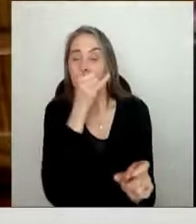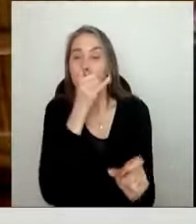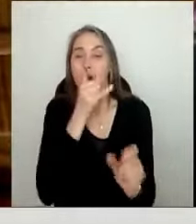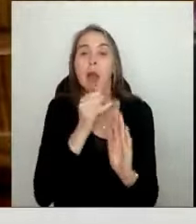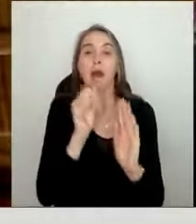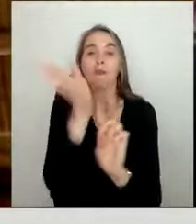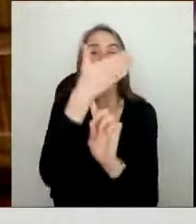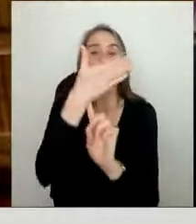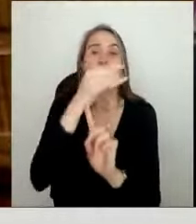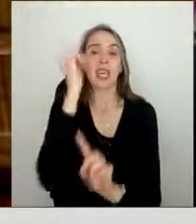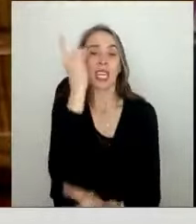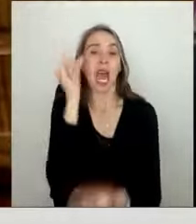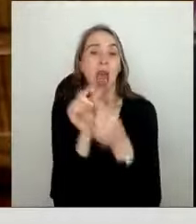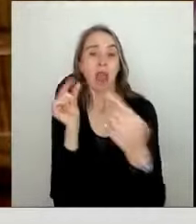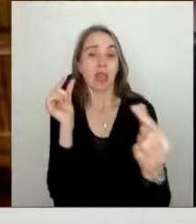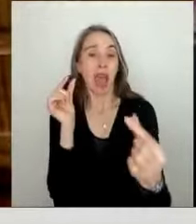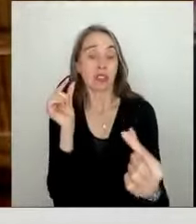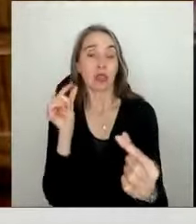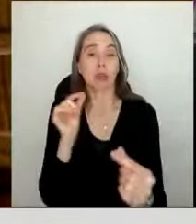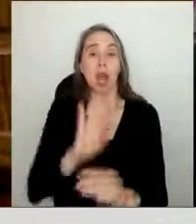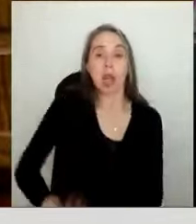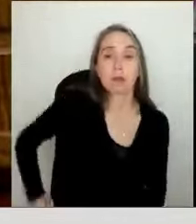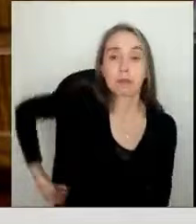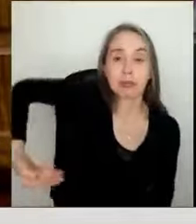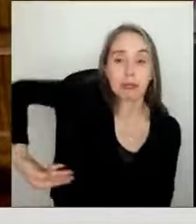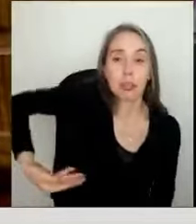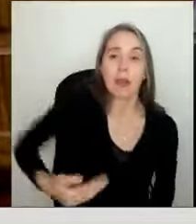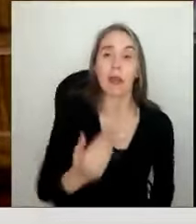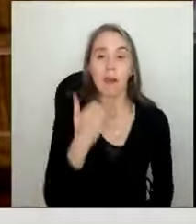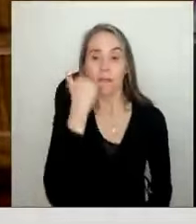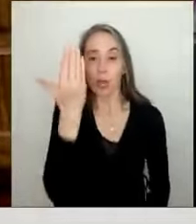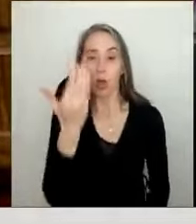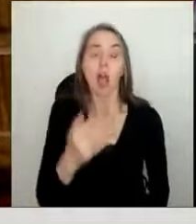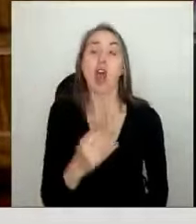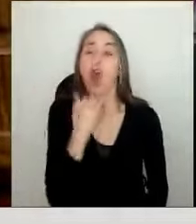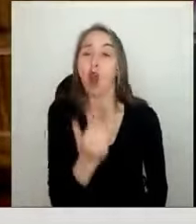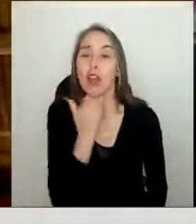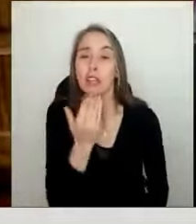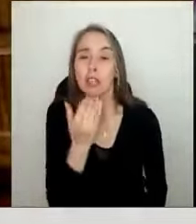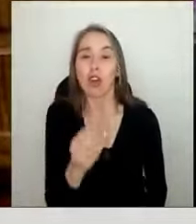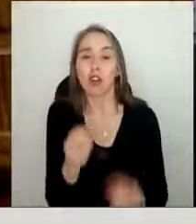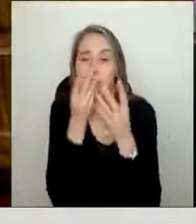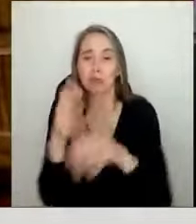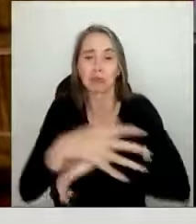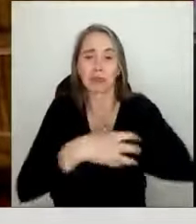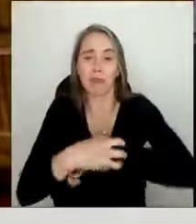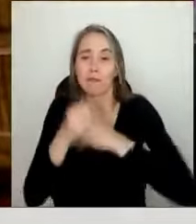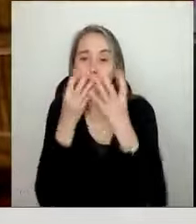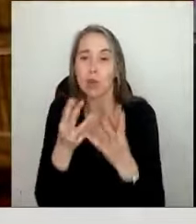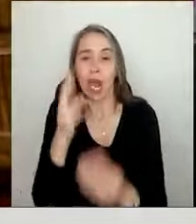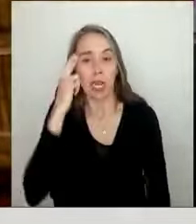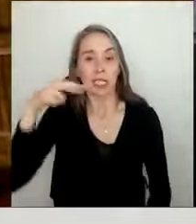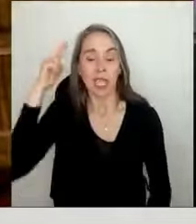en uno de los actos más grotescos ordinarios y vulgares del que tenga recuerdo nuestro